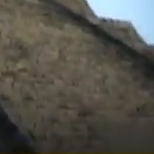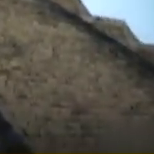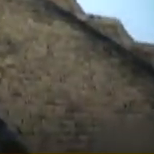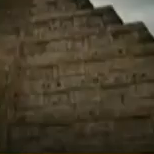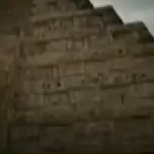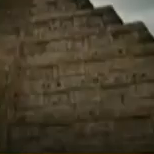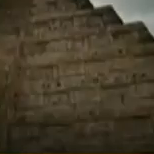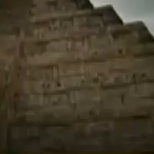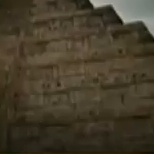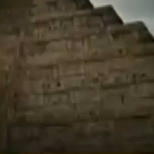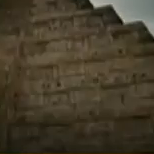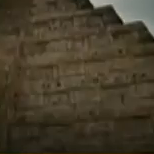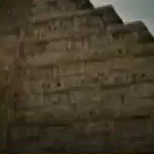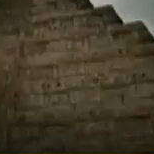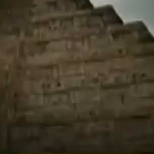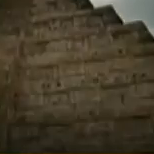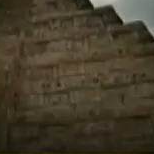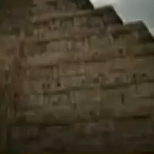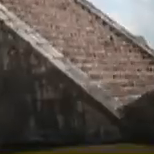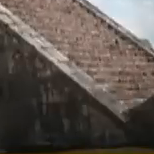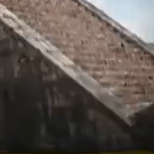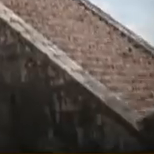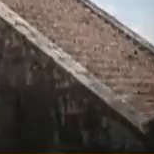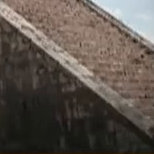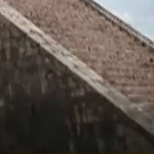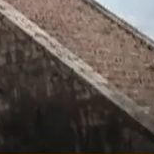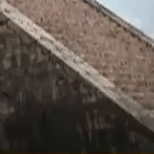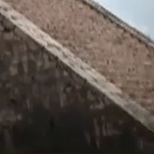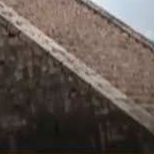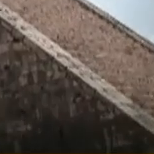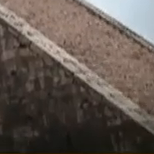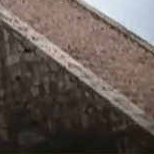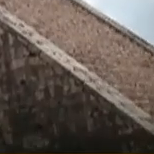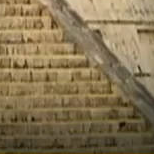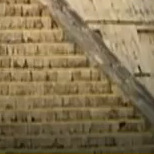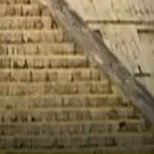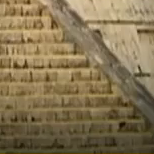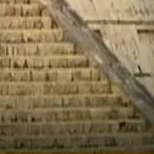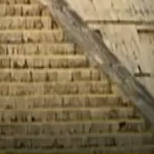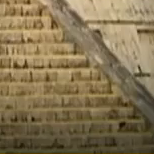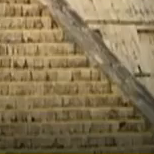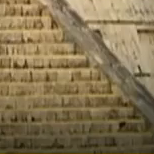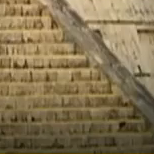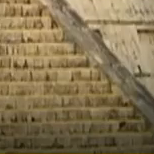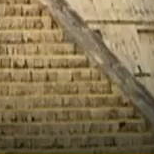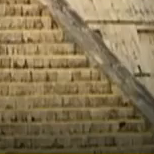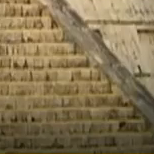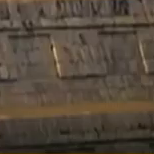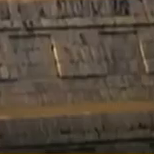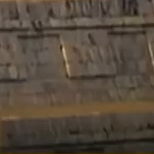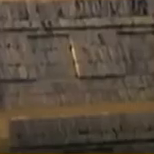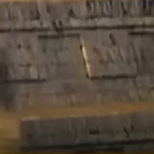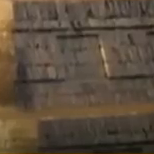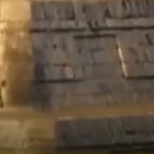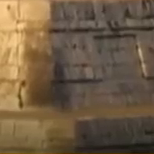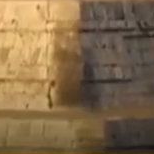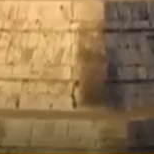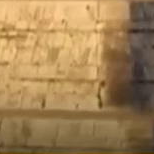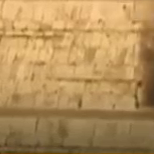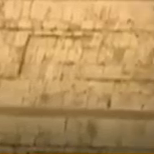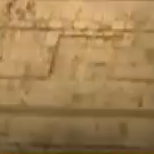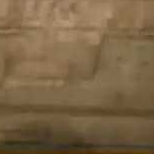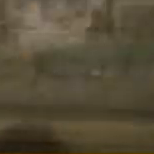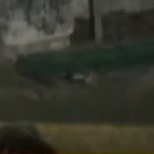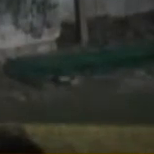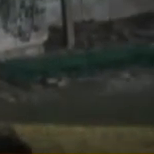cuando el sol se oculta en el horizonte e ilumina los flancos de la escalinata norte. La sombra producida por los 9 niveles de la